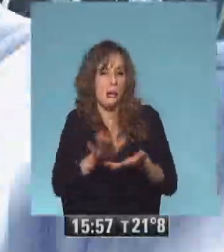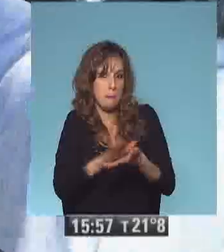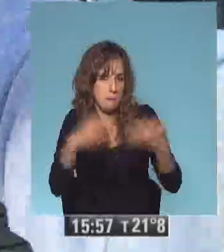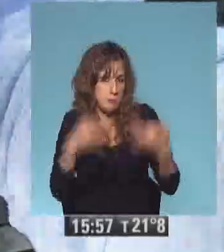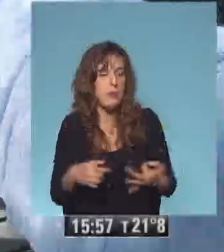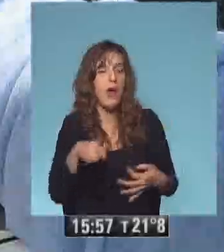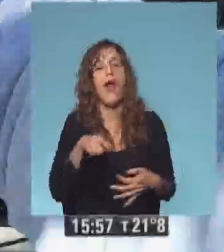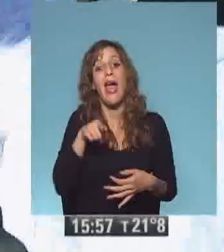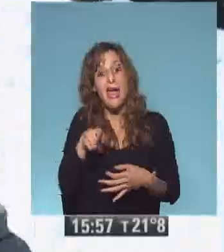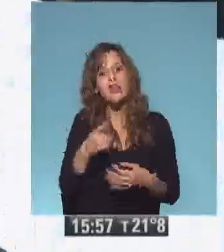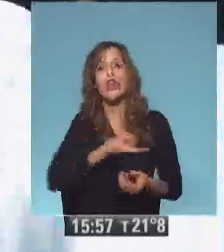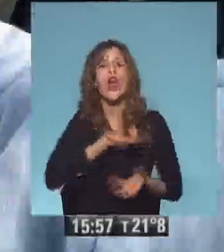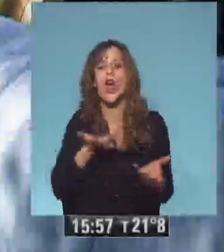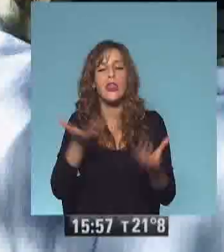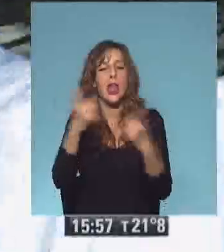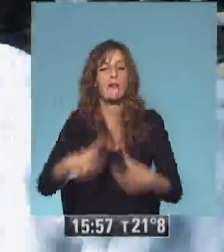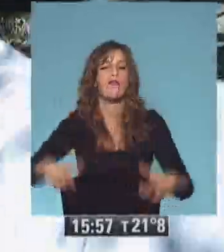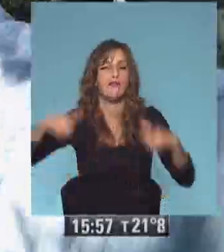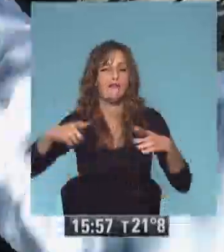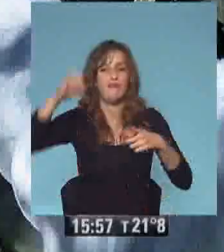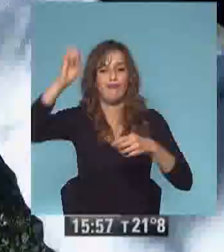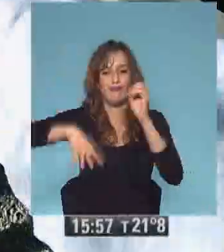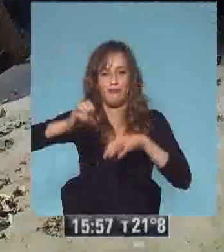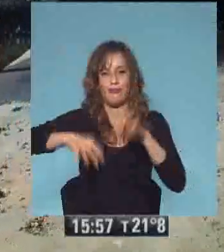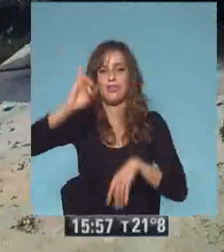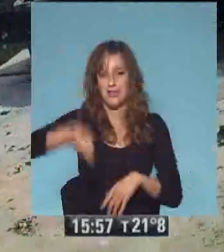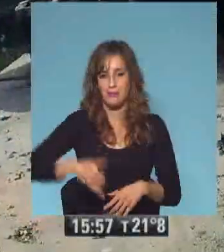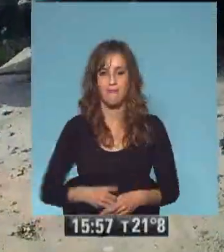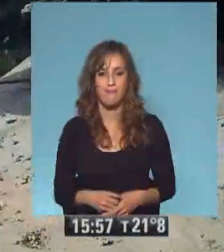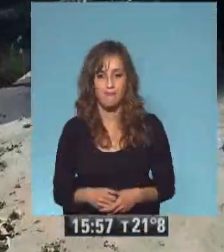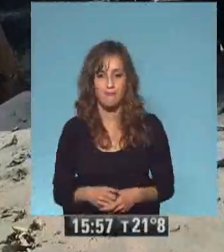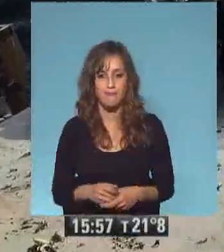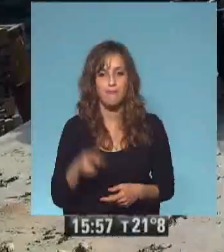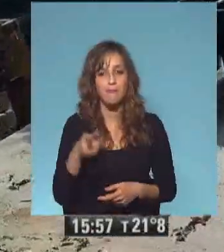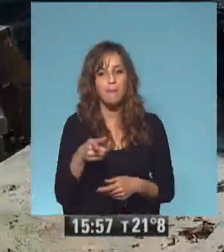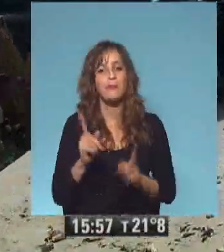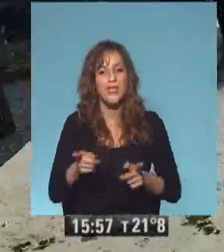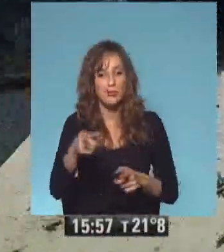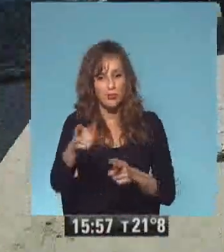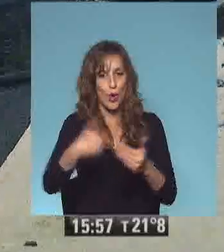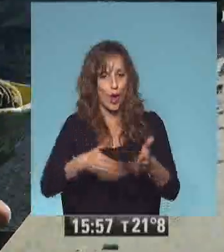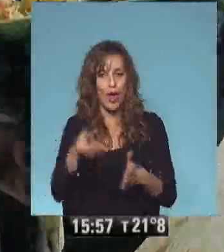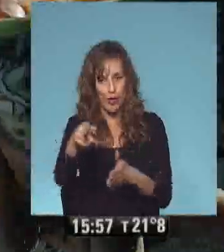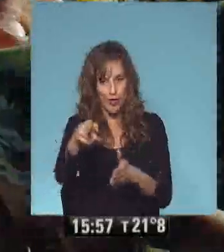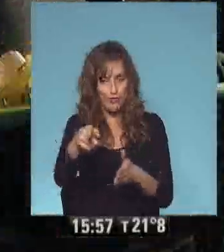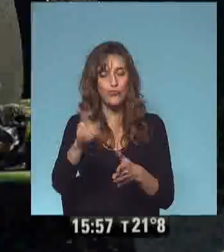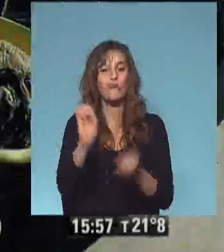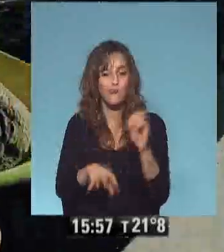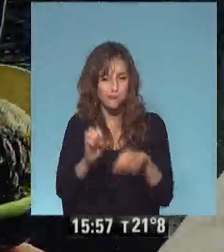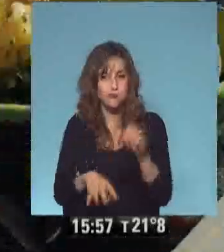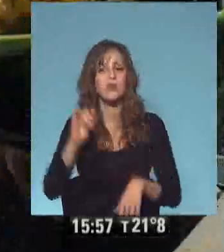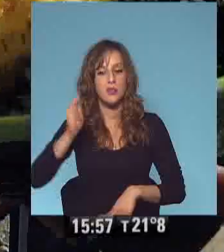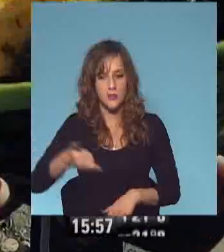a ir hacia el compost Que es su destino Este es el cajón del compost Acá vamos a tirar la basura